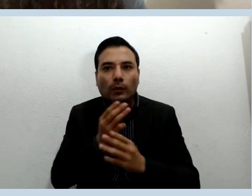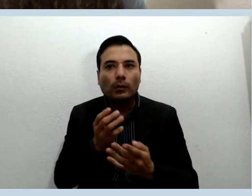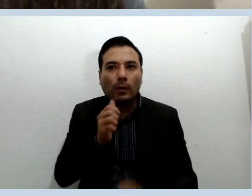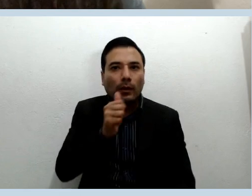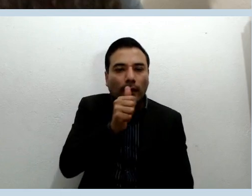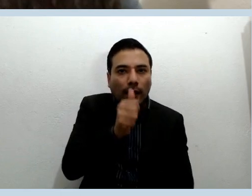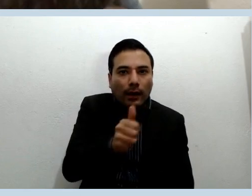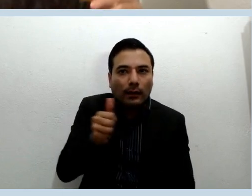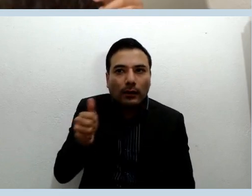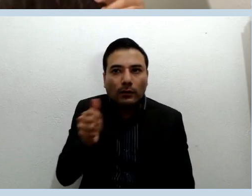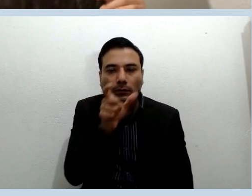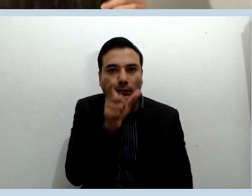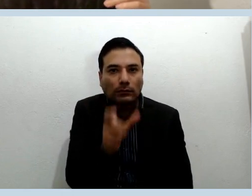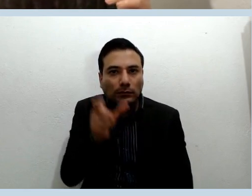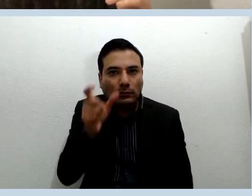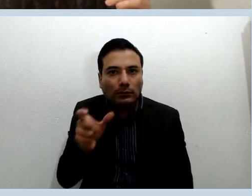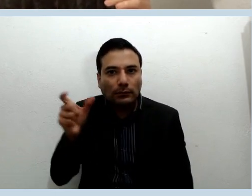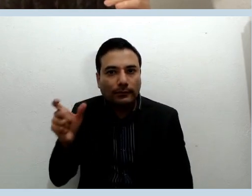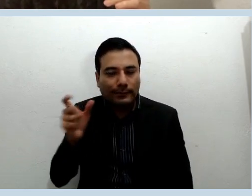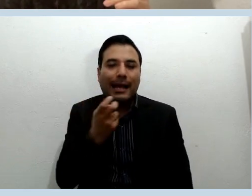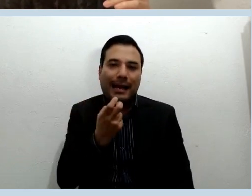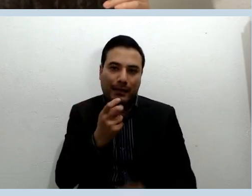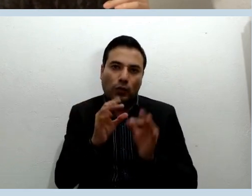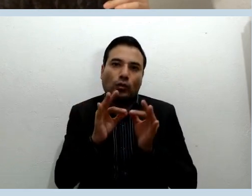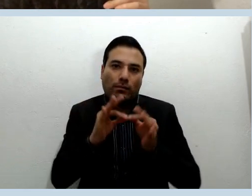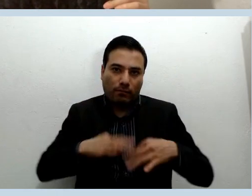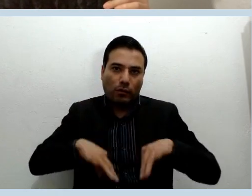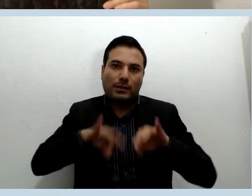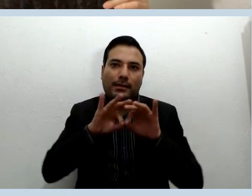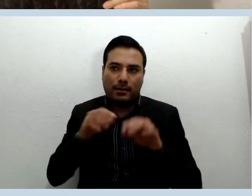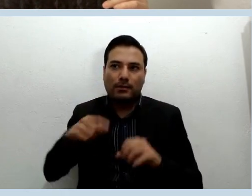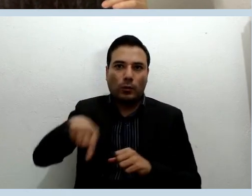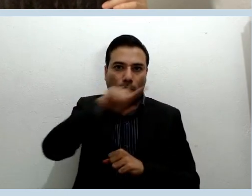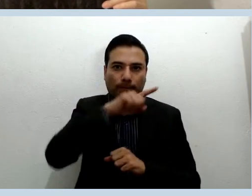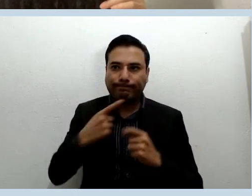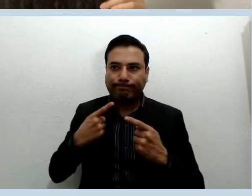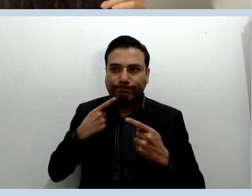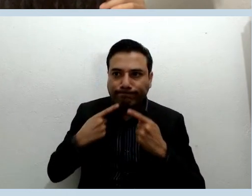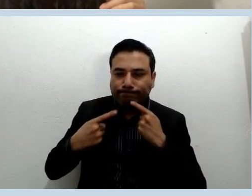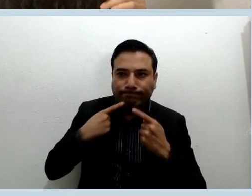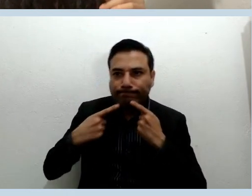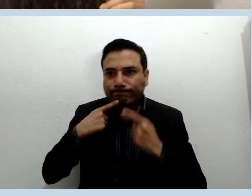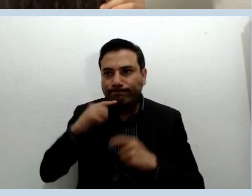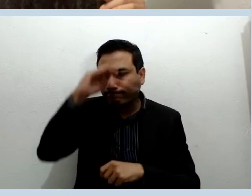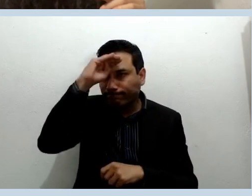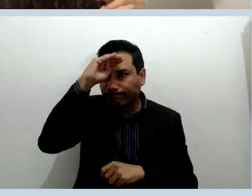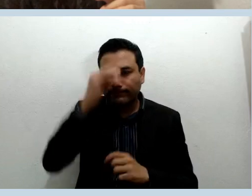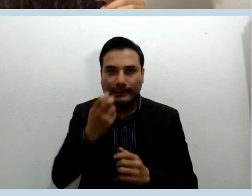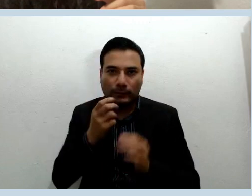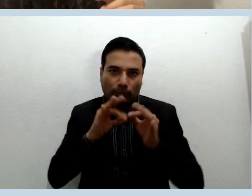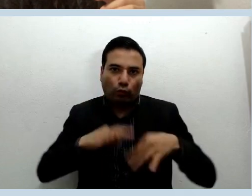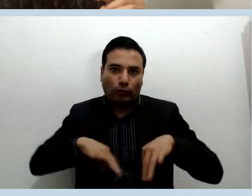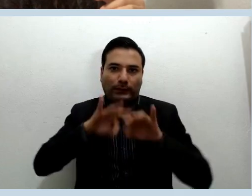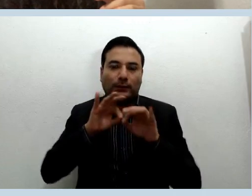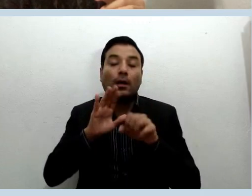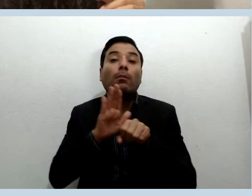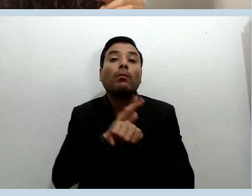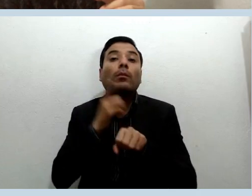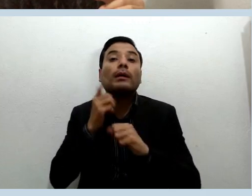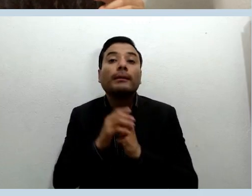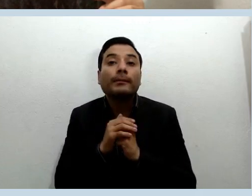que está algo muy importante de la reflexiones que hemos llevado que es que ya no es solo artes No solo son artes